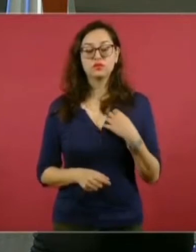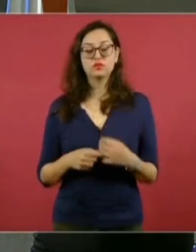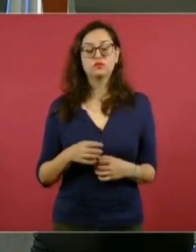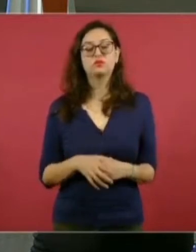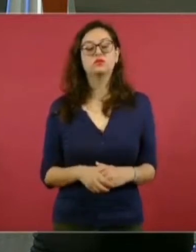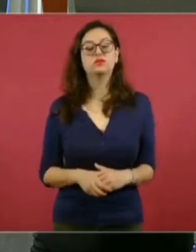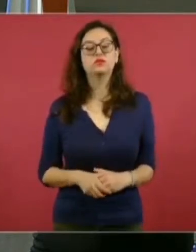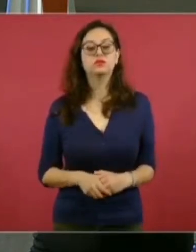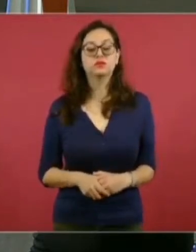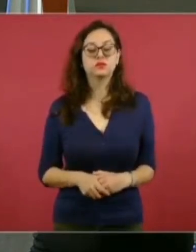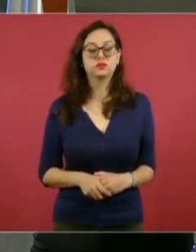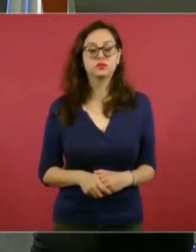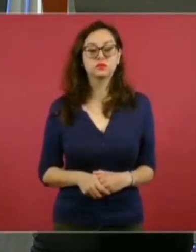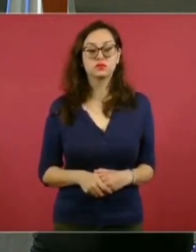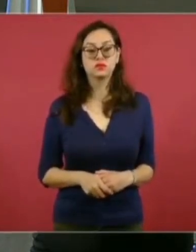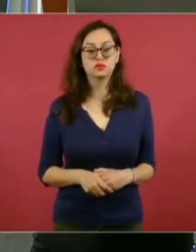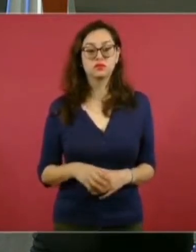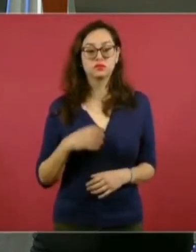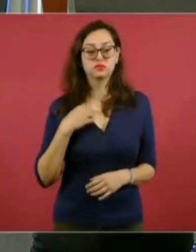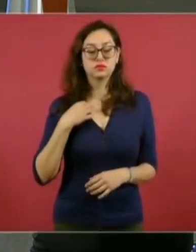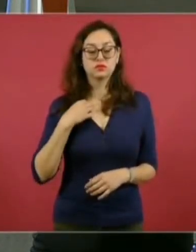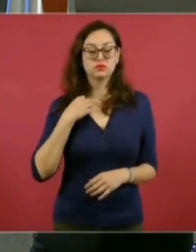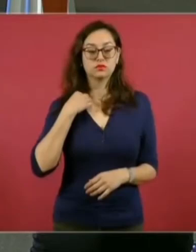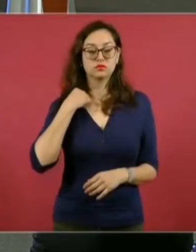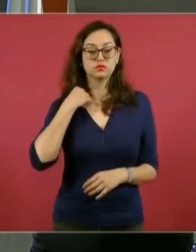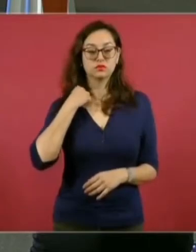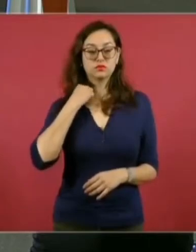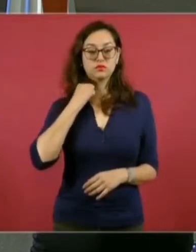Por sus actos.